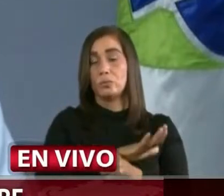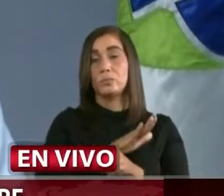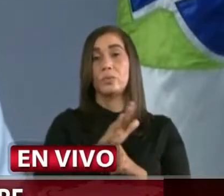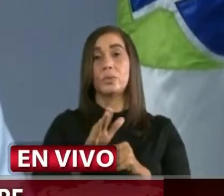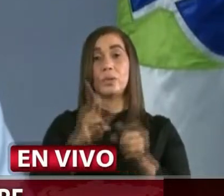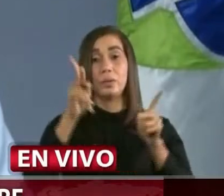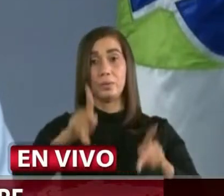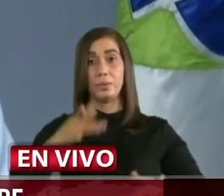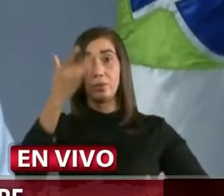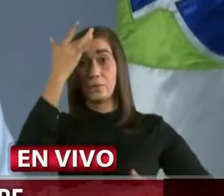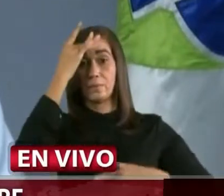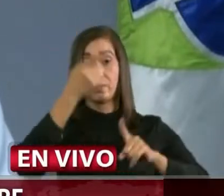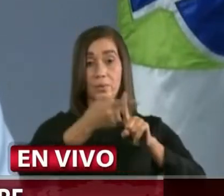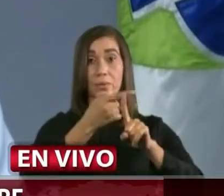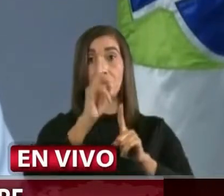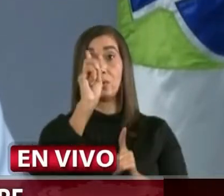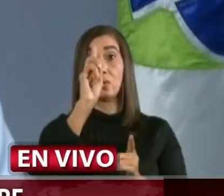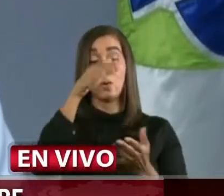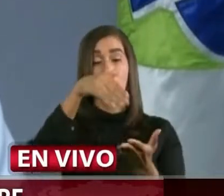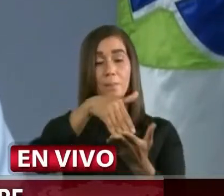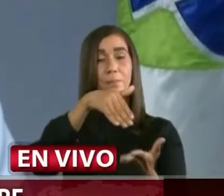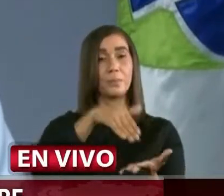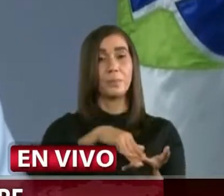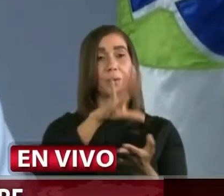casos confirmados de